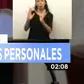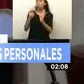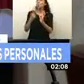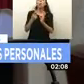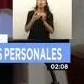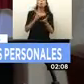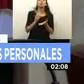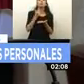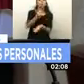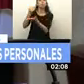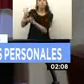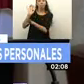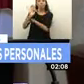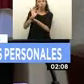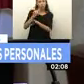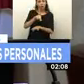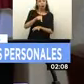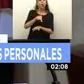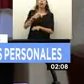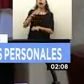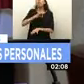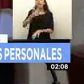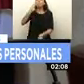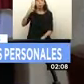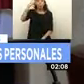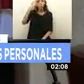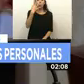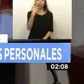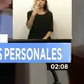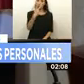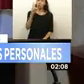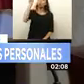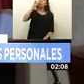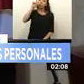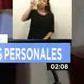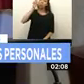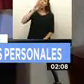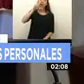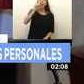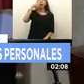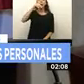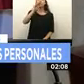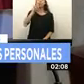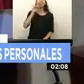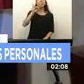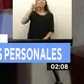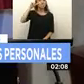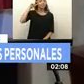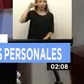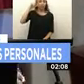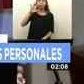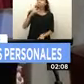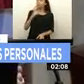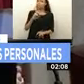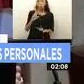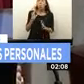salario indirecto año 1942 Universidad de Cambridge no hay nada nuevo bajo el sol